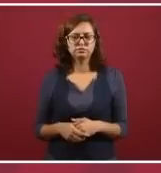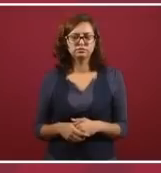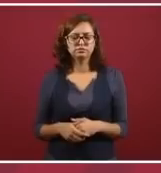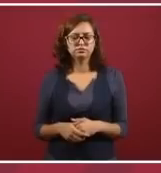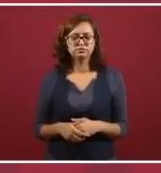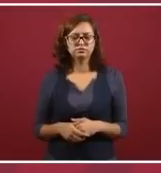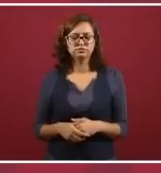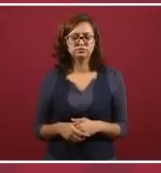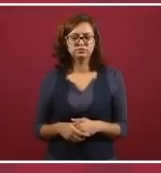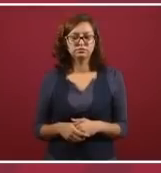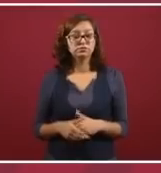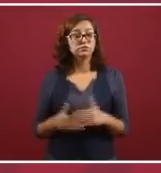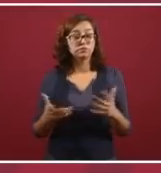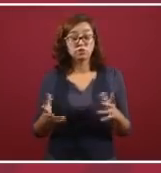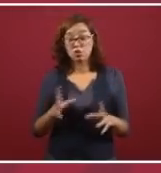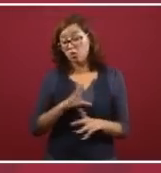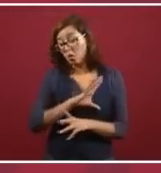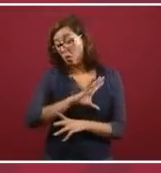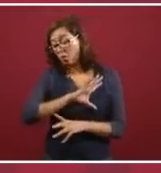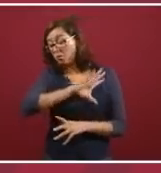revisar las cosas desde arriba,